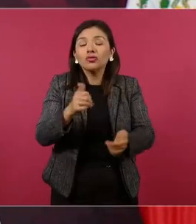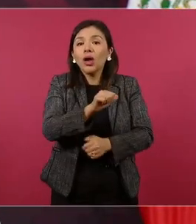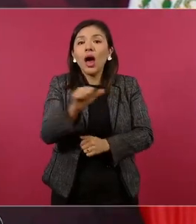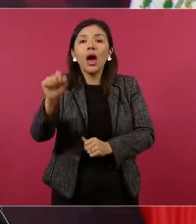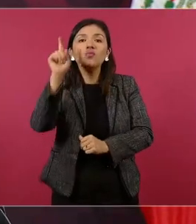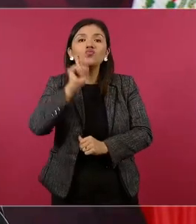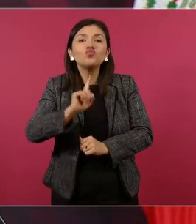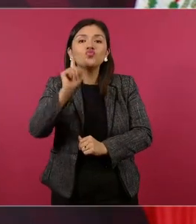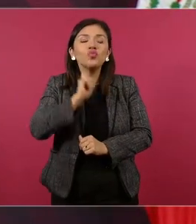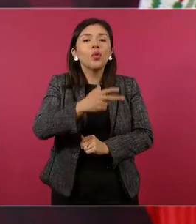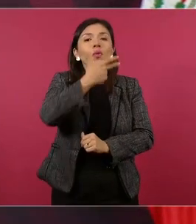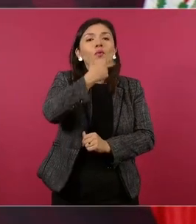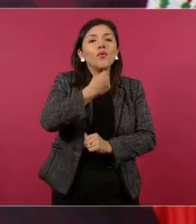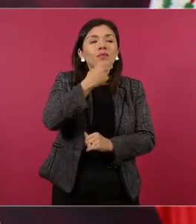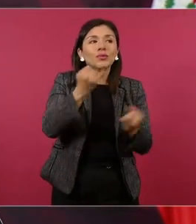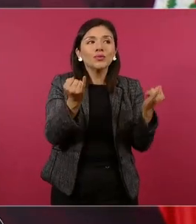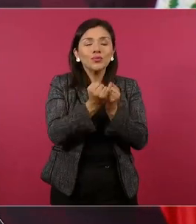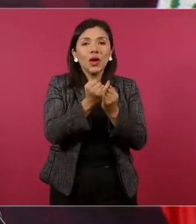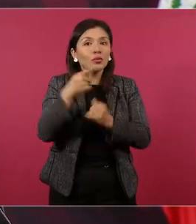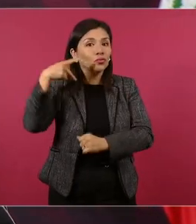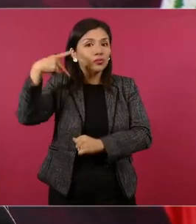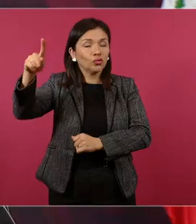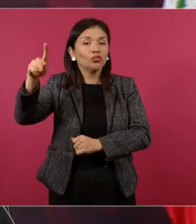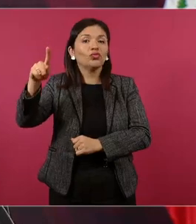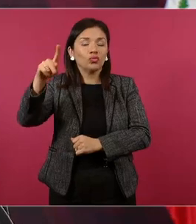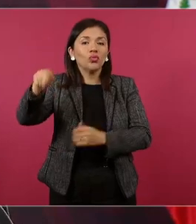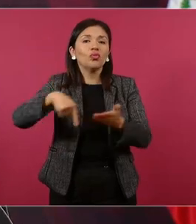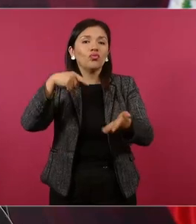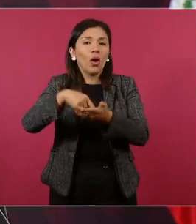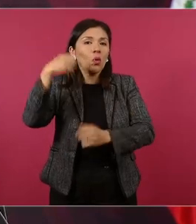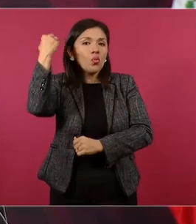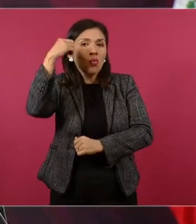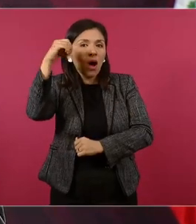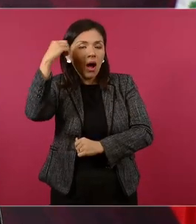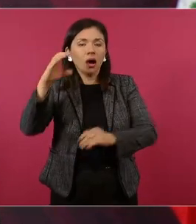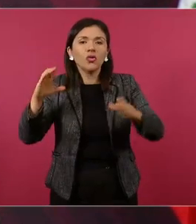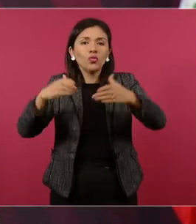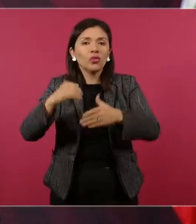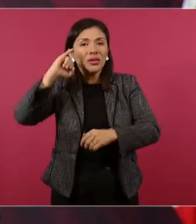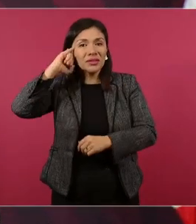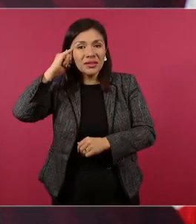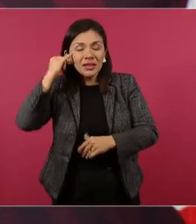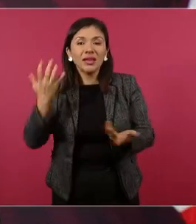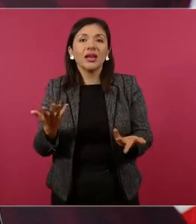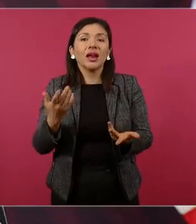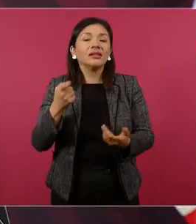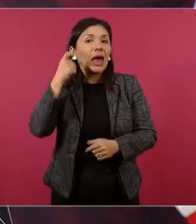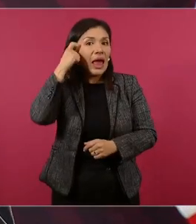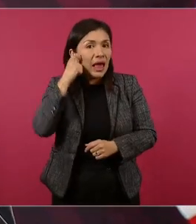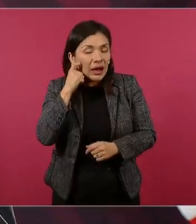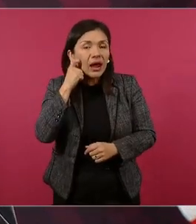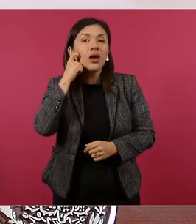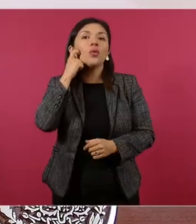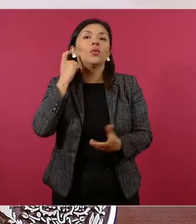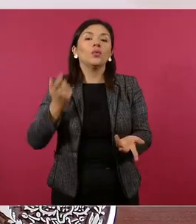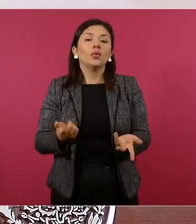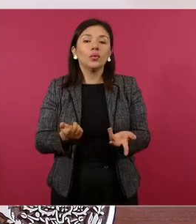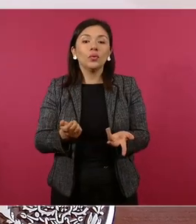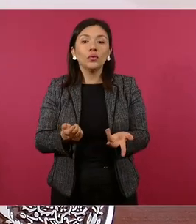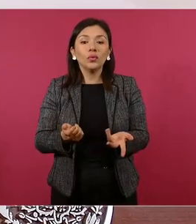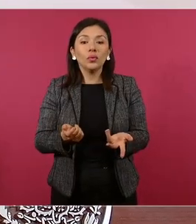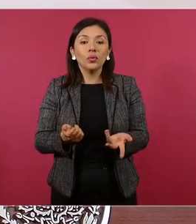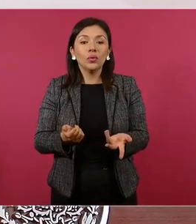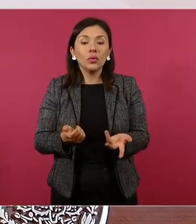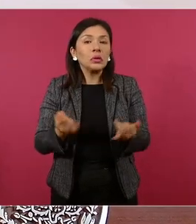mujeres y de hombres de Oaxaca de comunidades indígenas y de Guerrero y